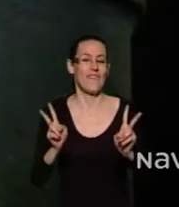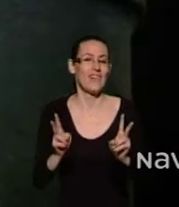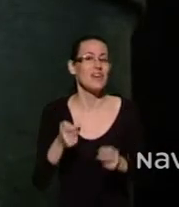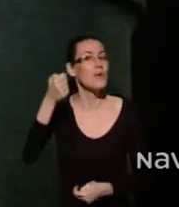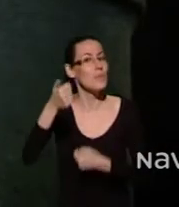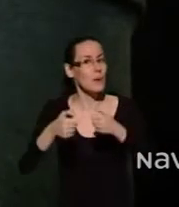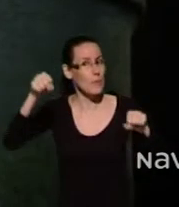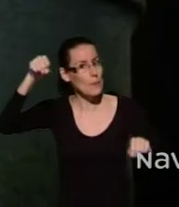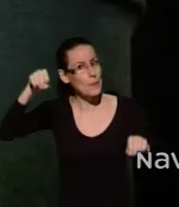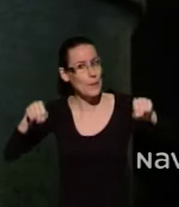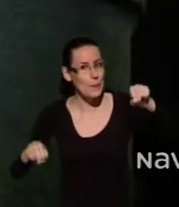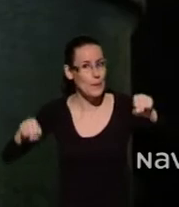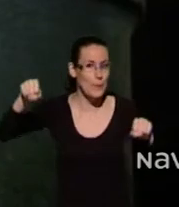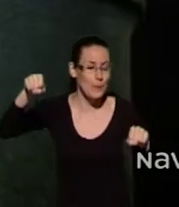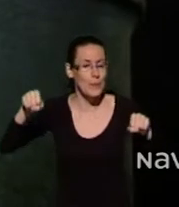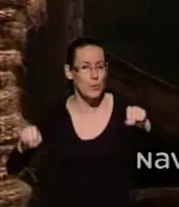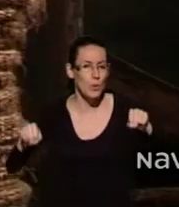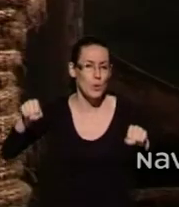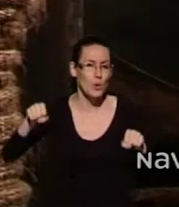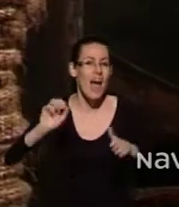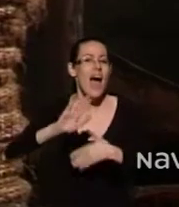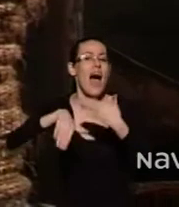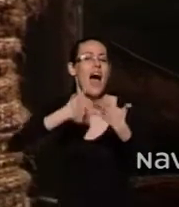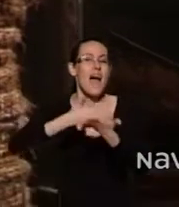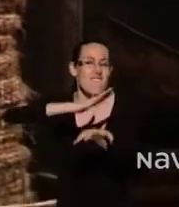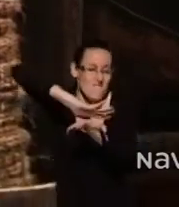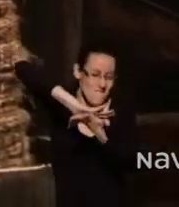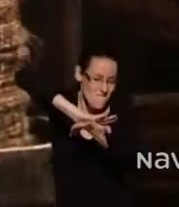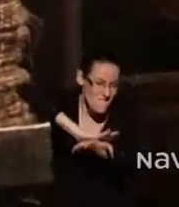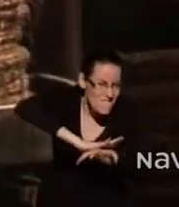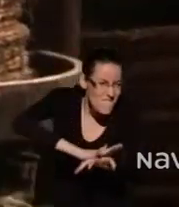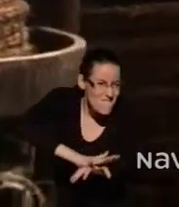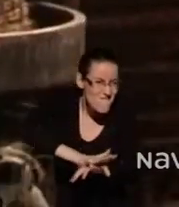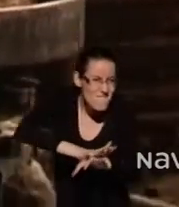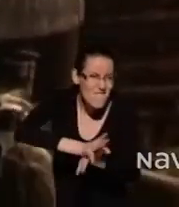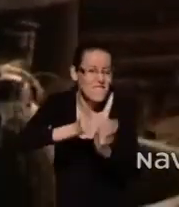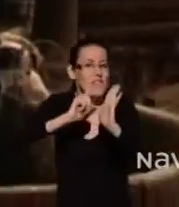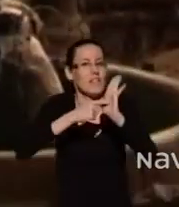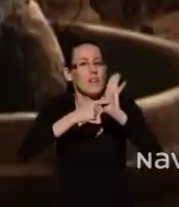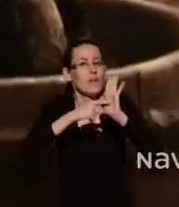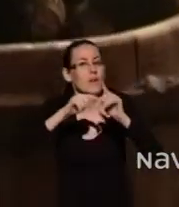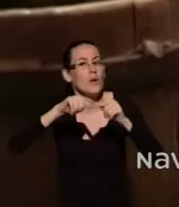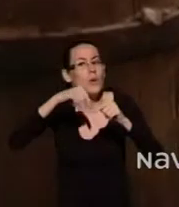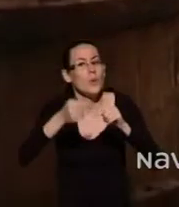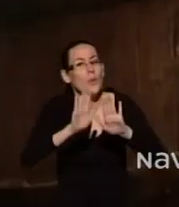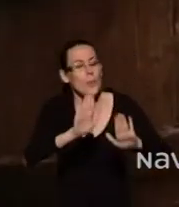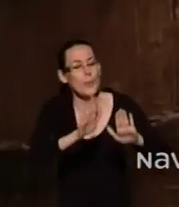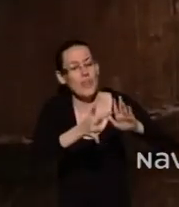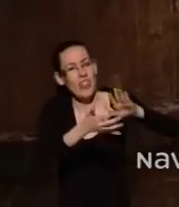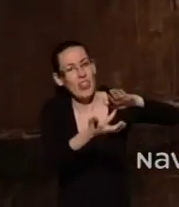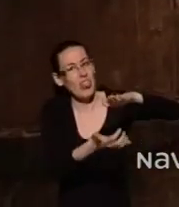prensando la... Hasta que subía hasta arriba todo lo que podían. Cuando ya se prensaba todo lo que podían, la dejaban escurrir un poco, siguiera saliendo el